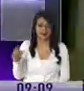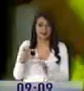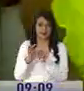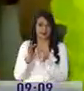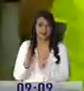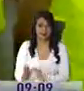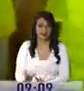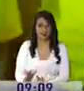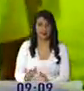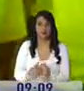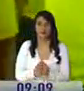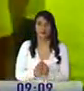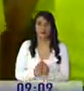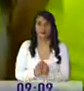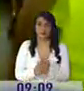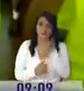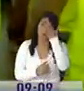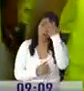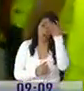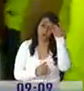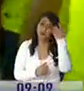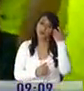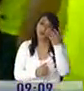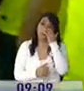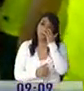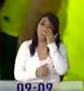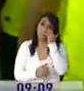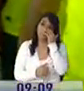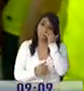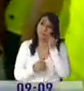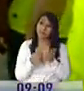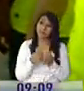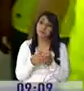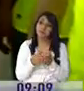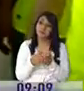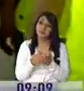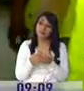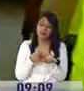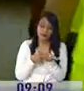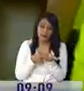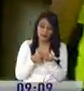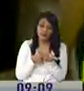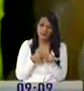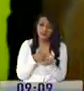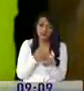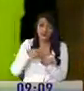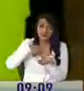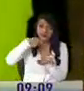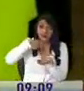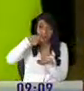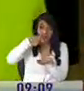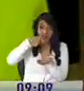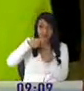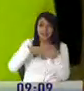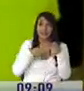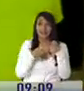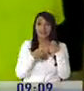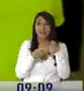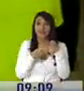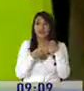es Roberto a ver ceviche si van a celebrar con un